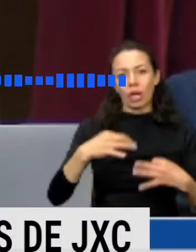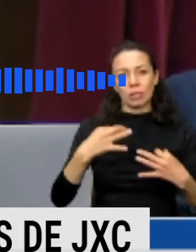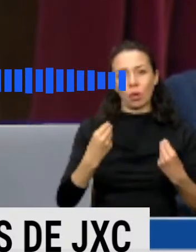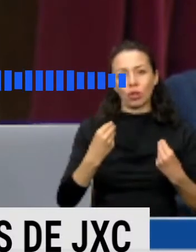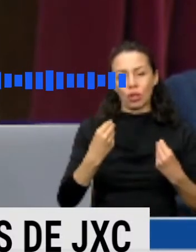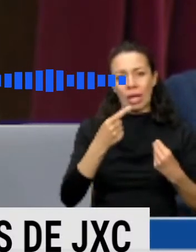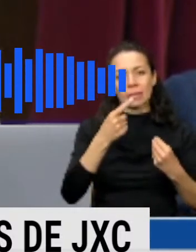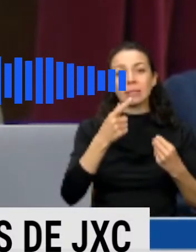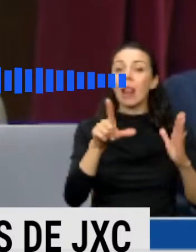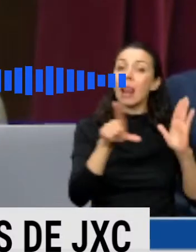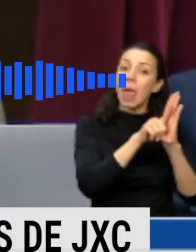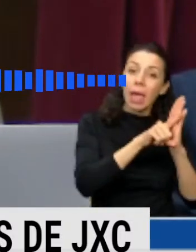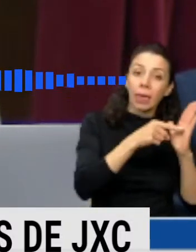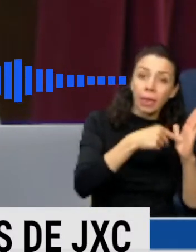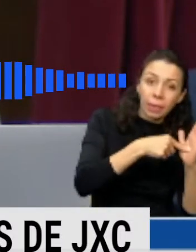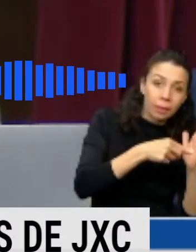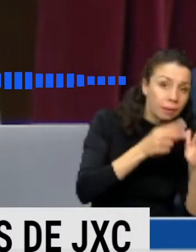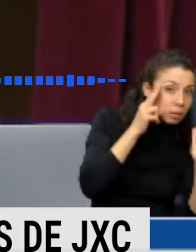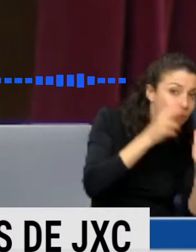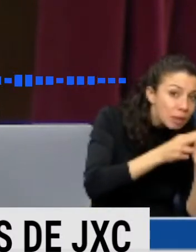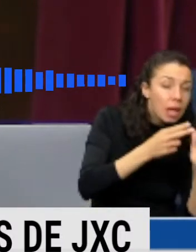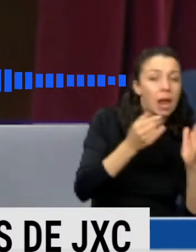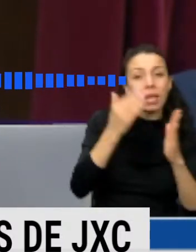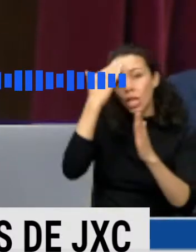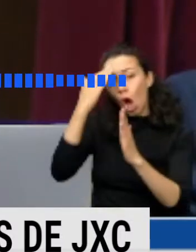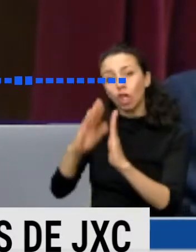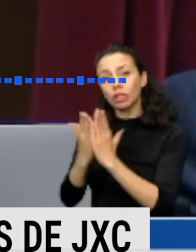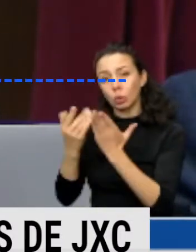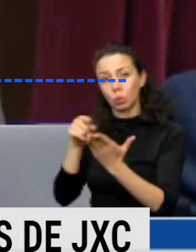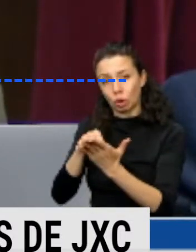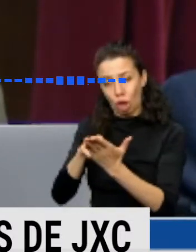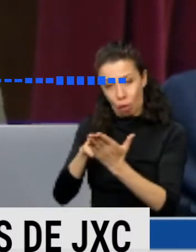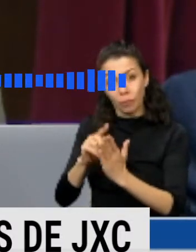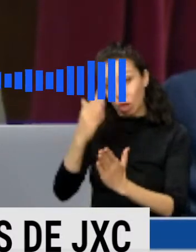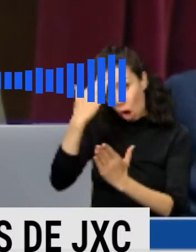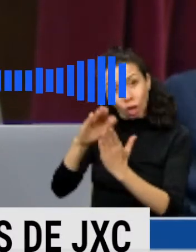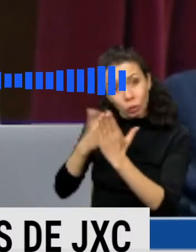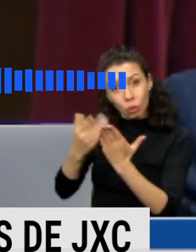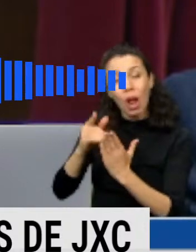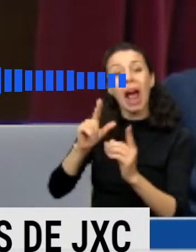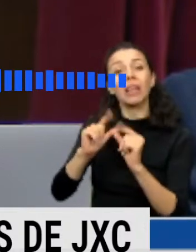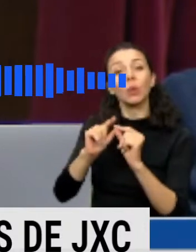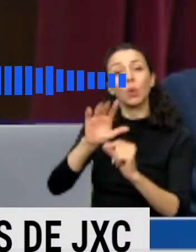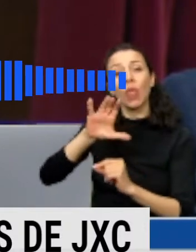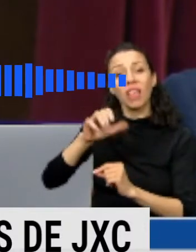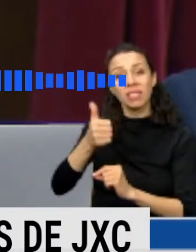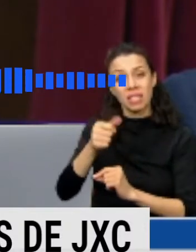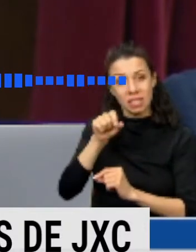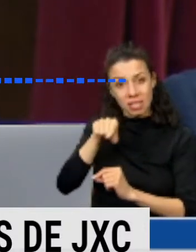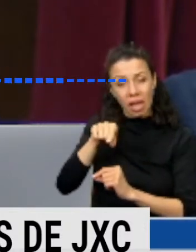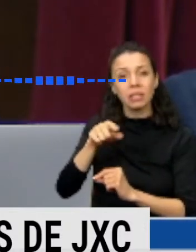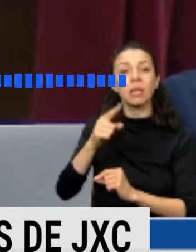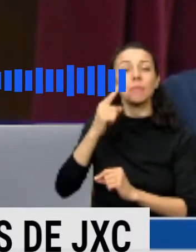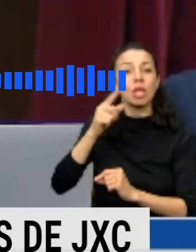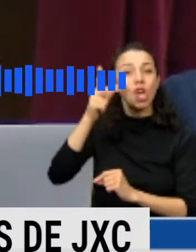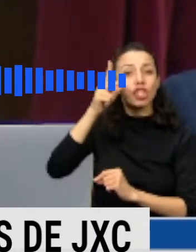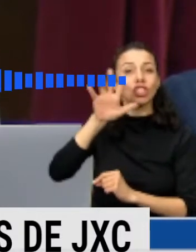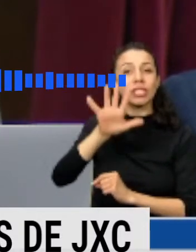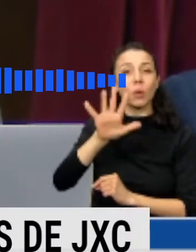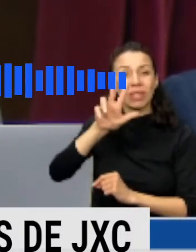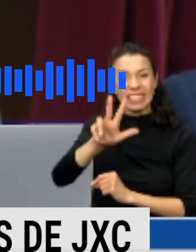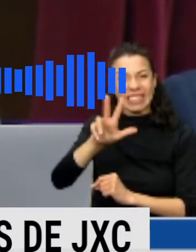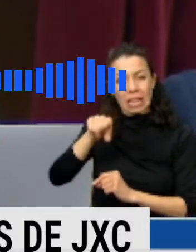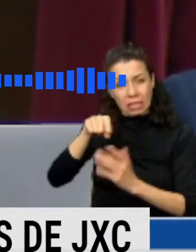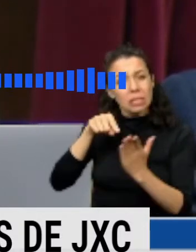esta exposición que han hecho cada uno de los gobernadores fueron claritos, no hay ninguna duda de eso.